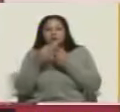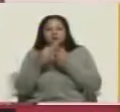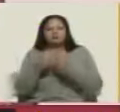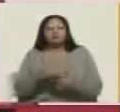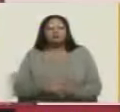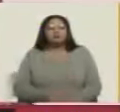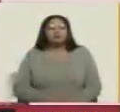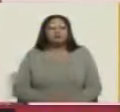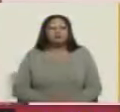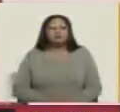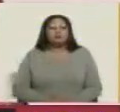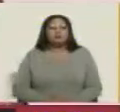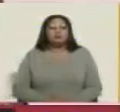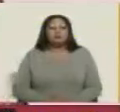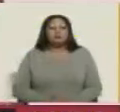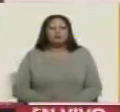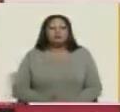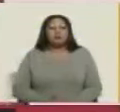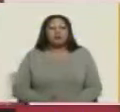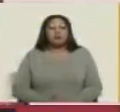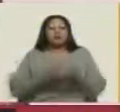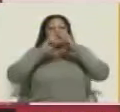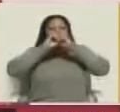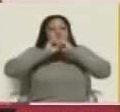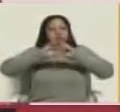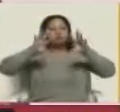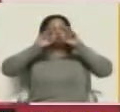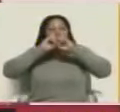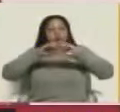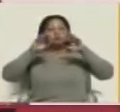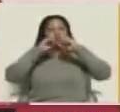maximizar la difusión de estas actividades.